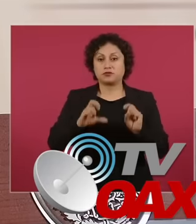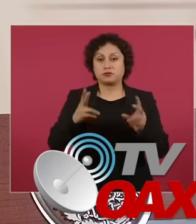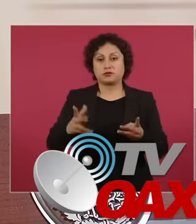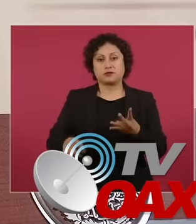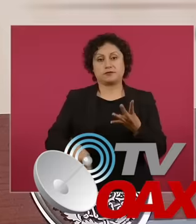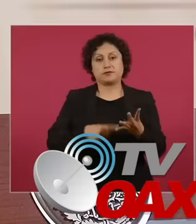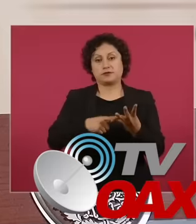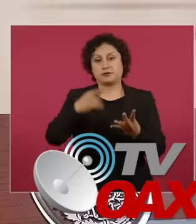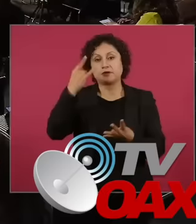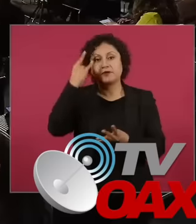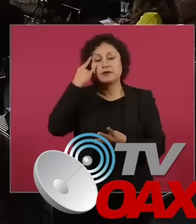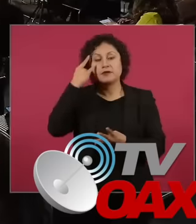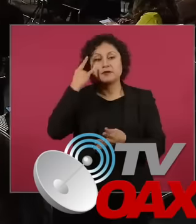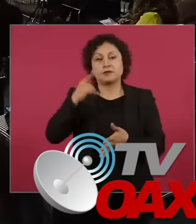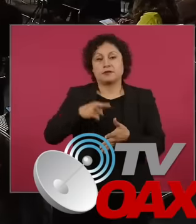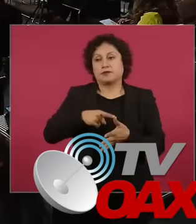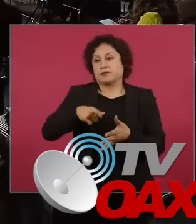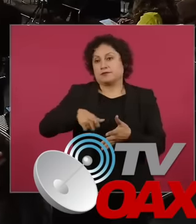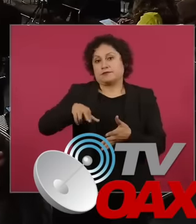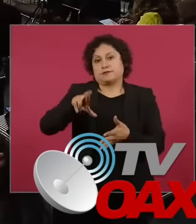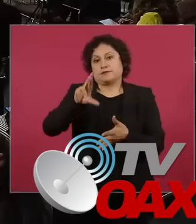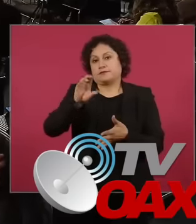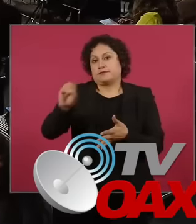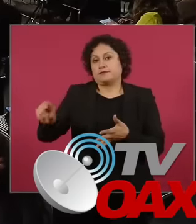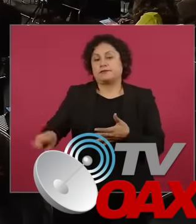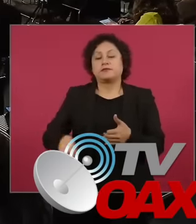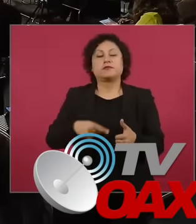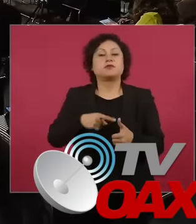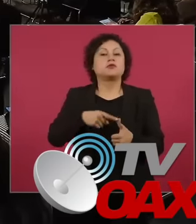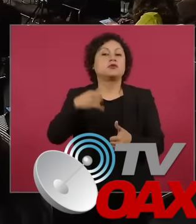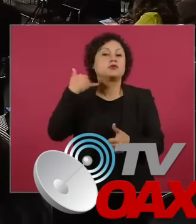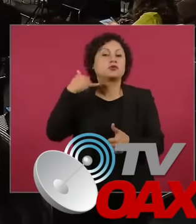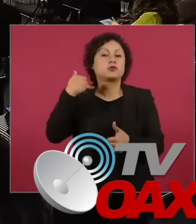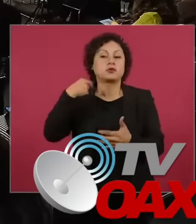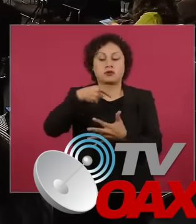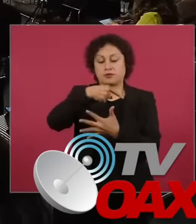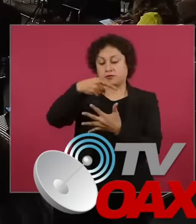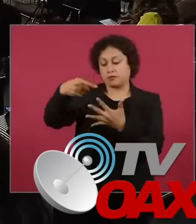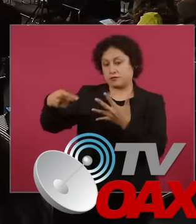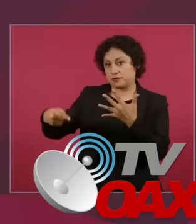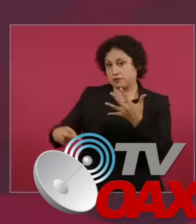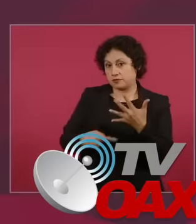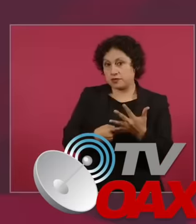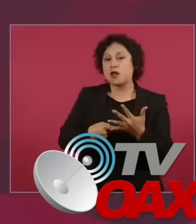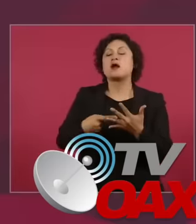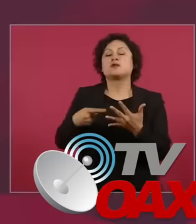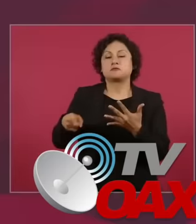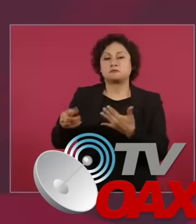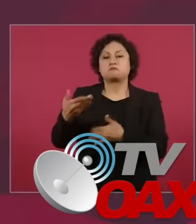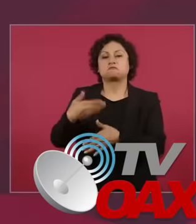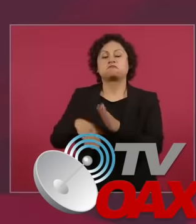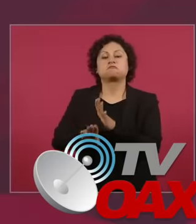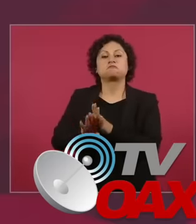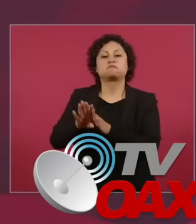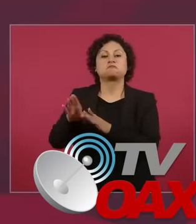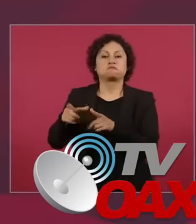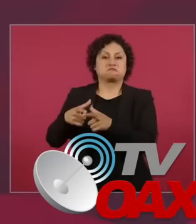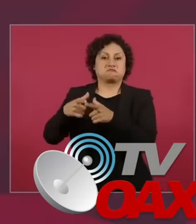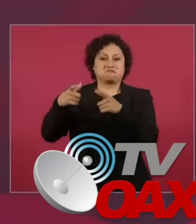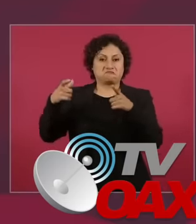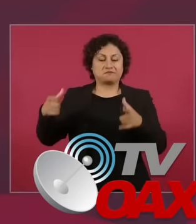Yucatán, están creciendo bastante. Eso no había sucedido en mucho